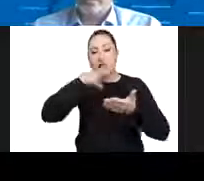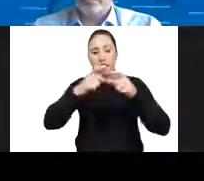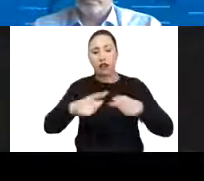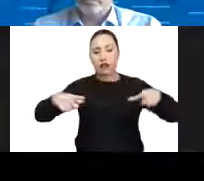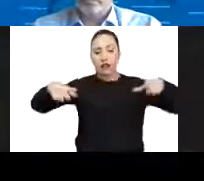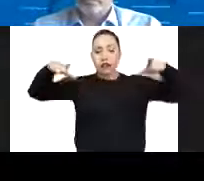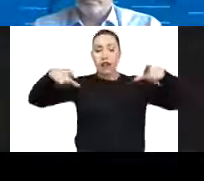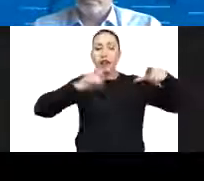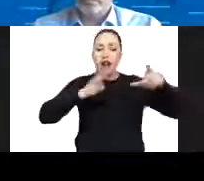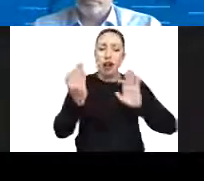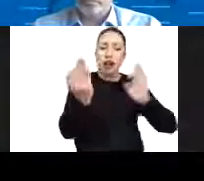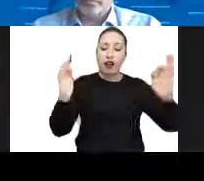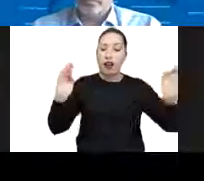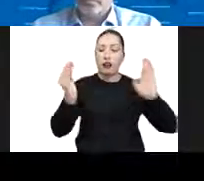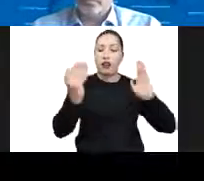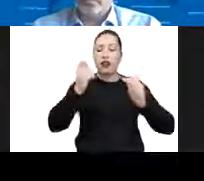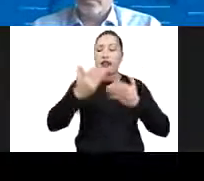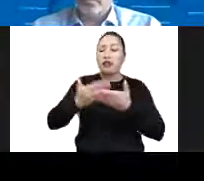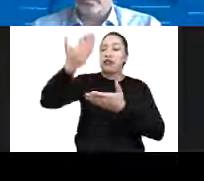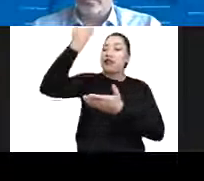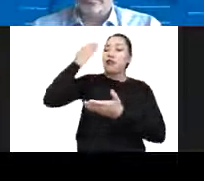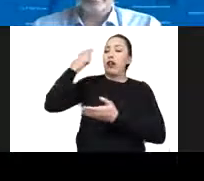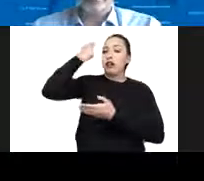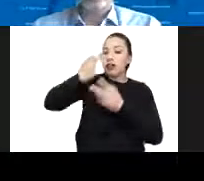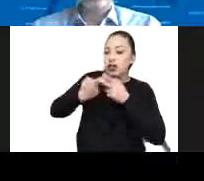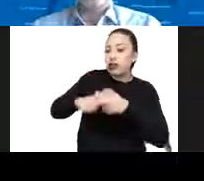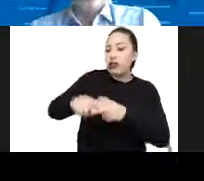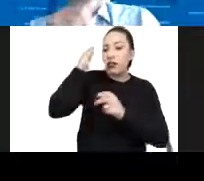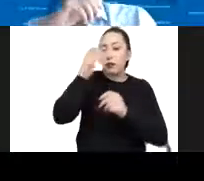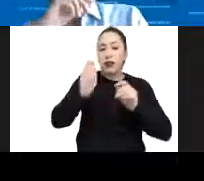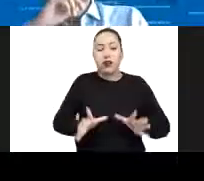lacustre desde los tiempos en que se fundó, pero una cosa